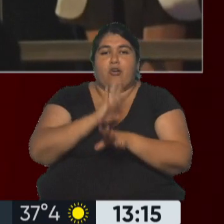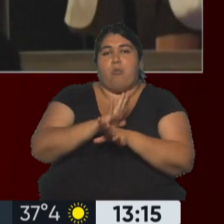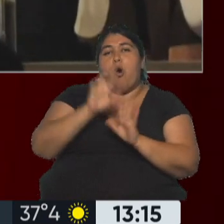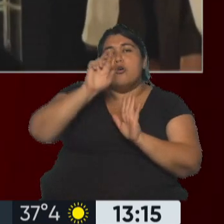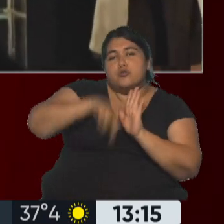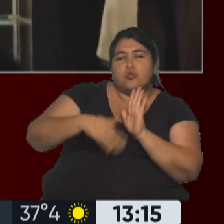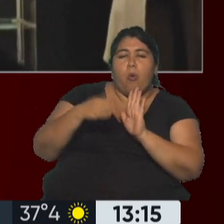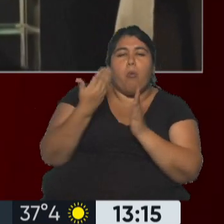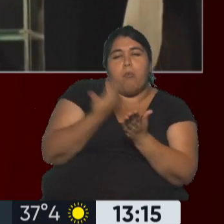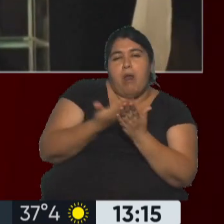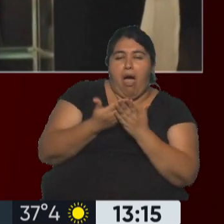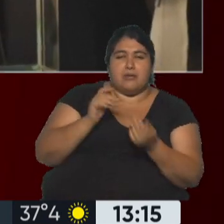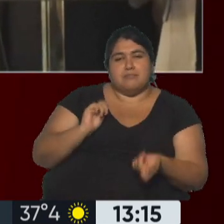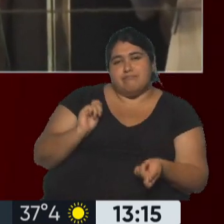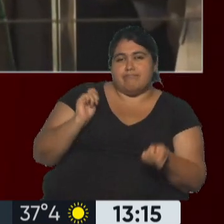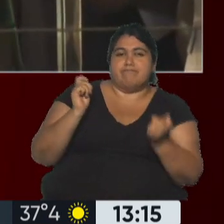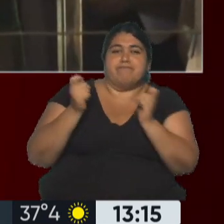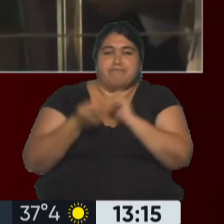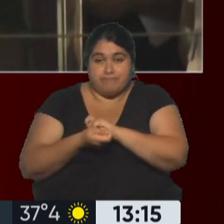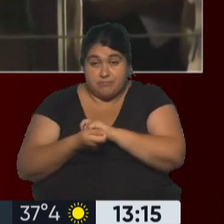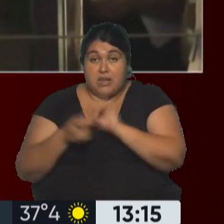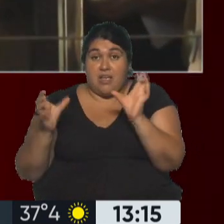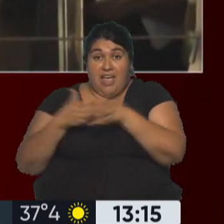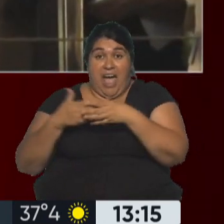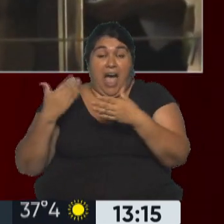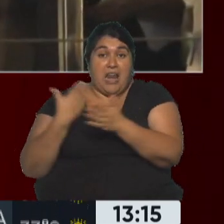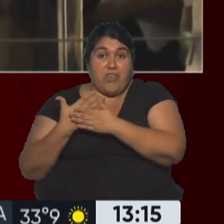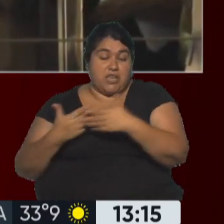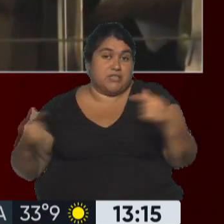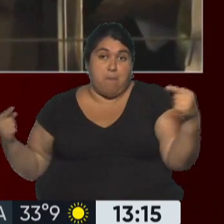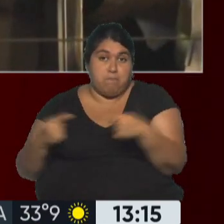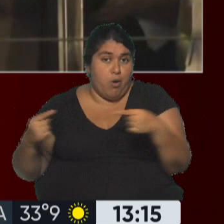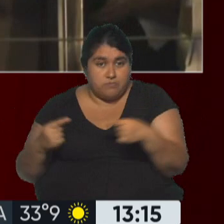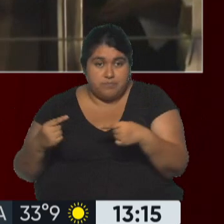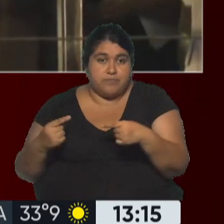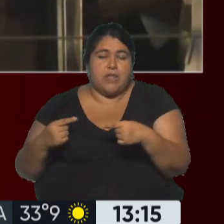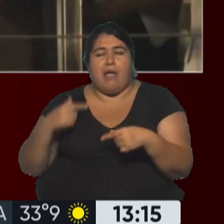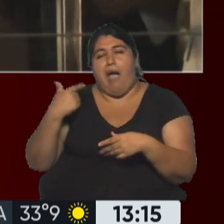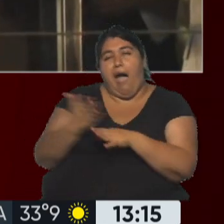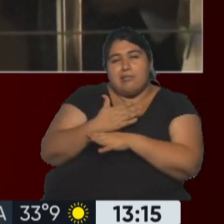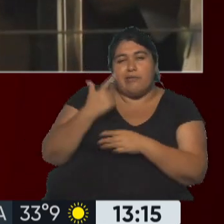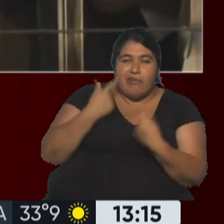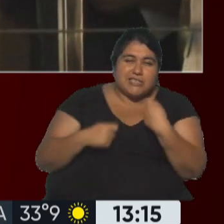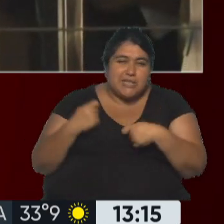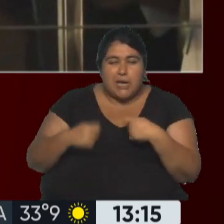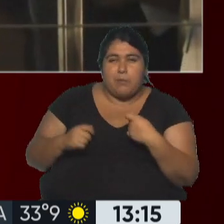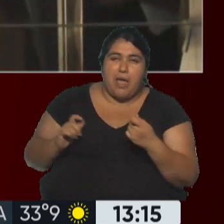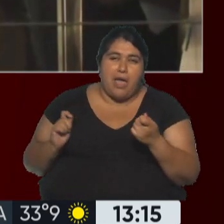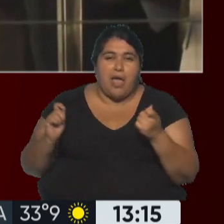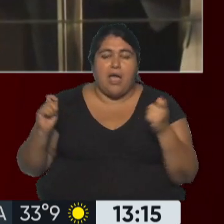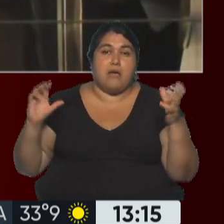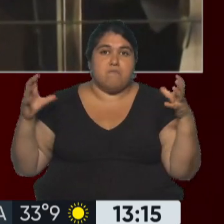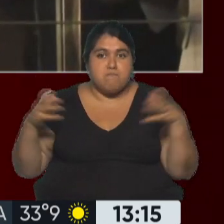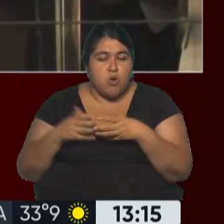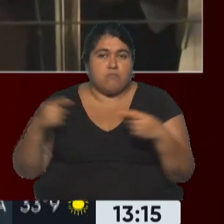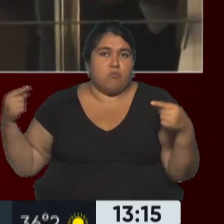programa, que es incompatible con los de la derecha, pero terminan cediendo a la derecha y no funciona, pierden el apoyo popular y la verdad todo termina